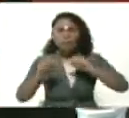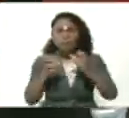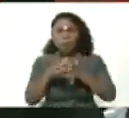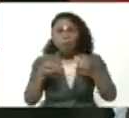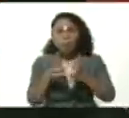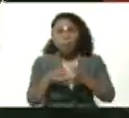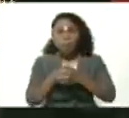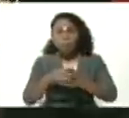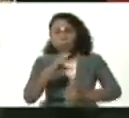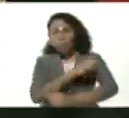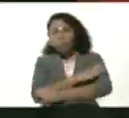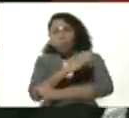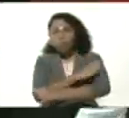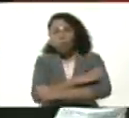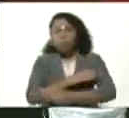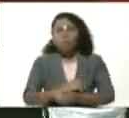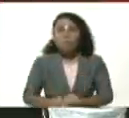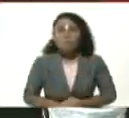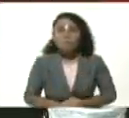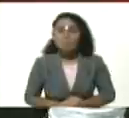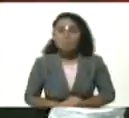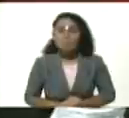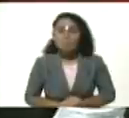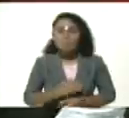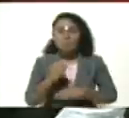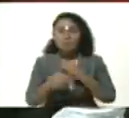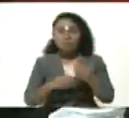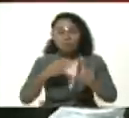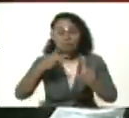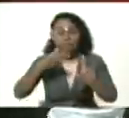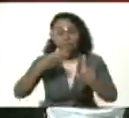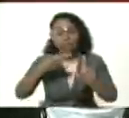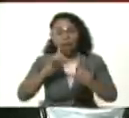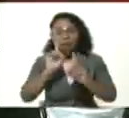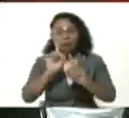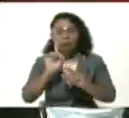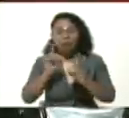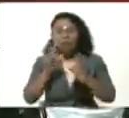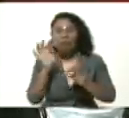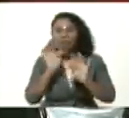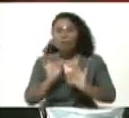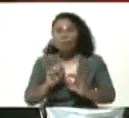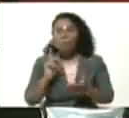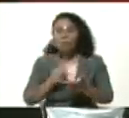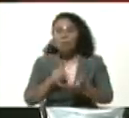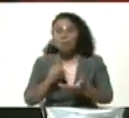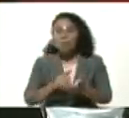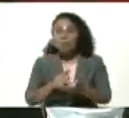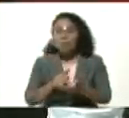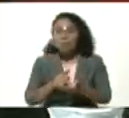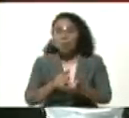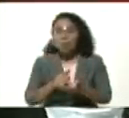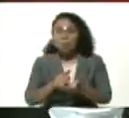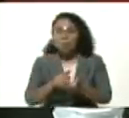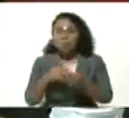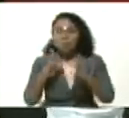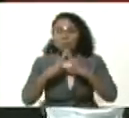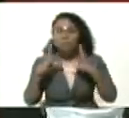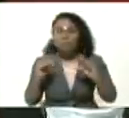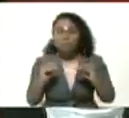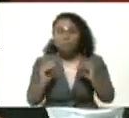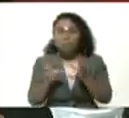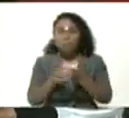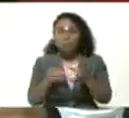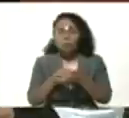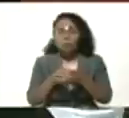sectores opositores que auguran de alguna manera una participación de todos los